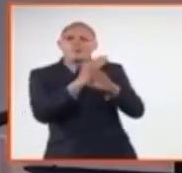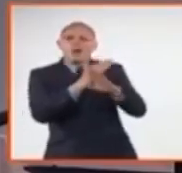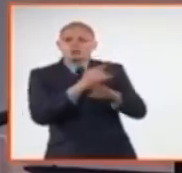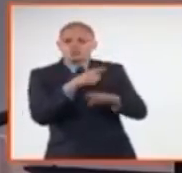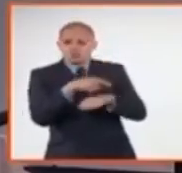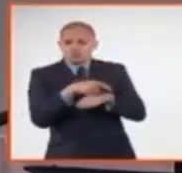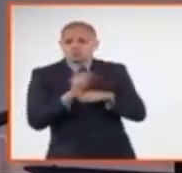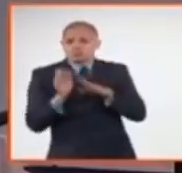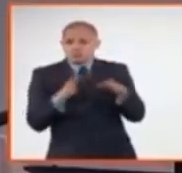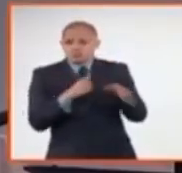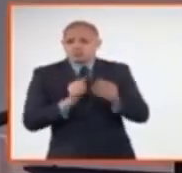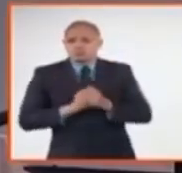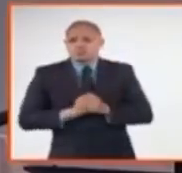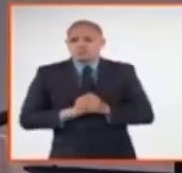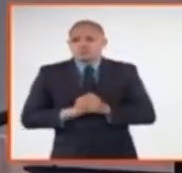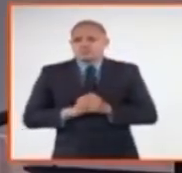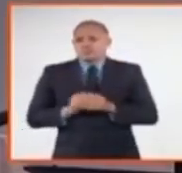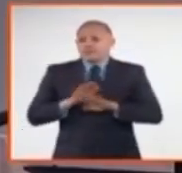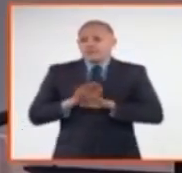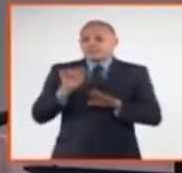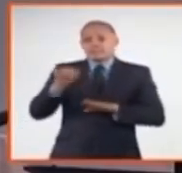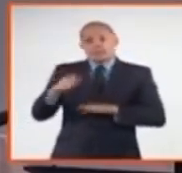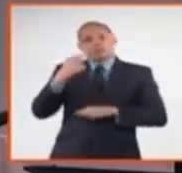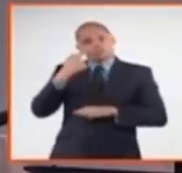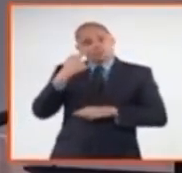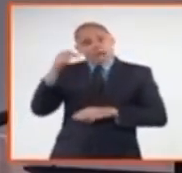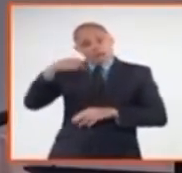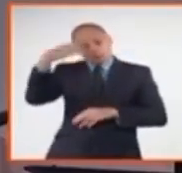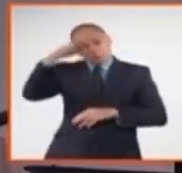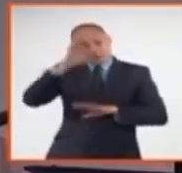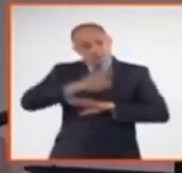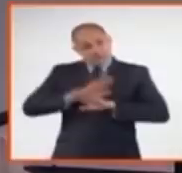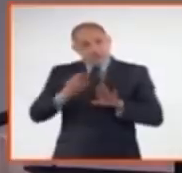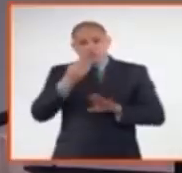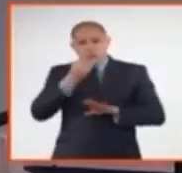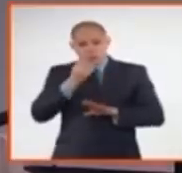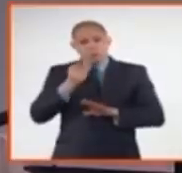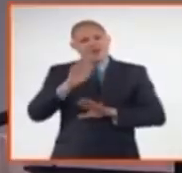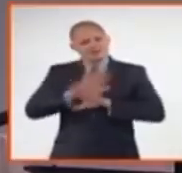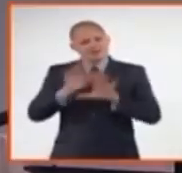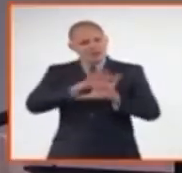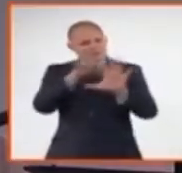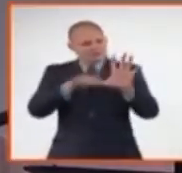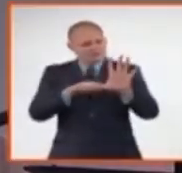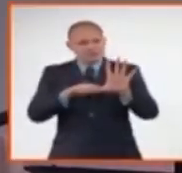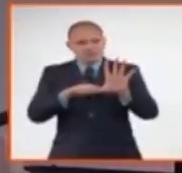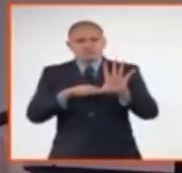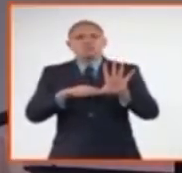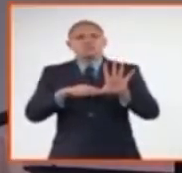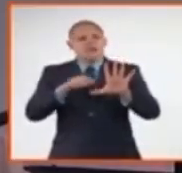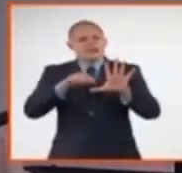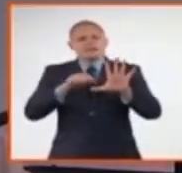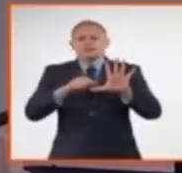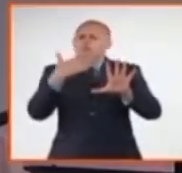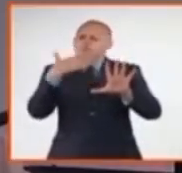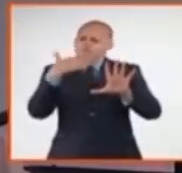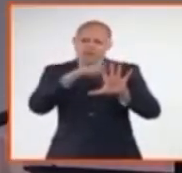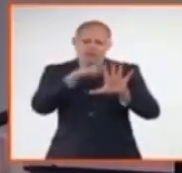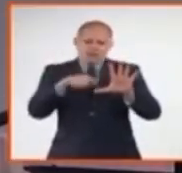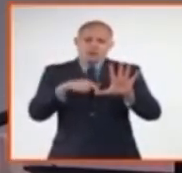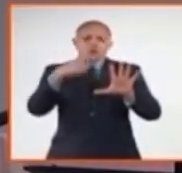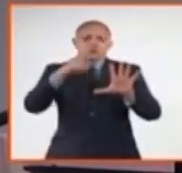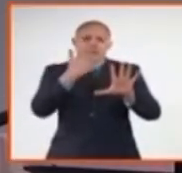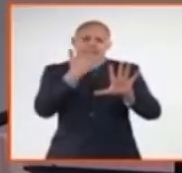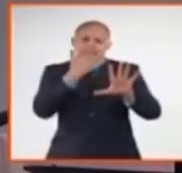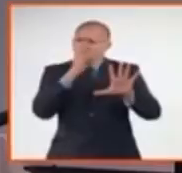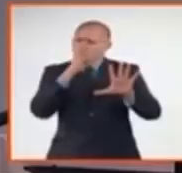vacuna que incluso se pueden combinar con otras vacunas se pueden combinar entre sí y se pueden combinar entre otros factores eso es muy interesante